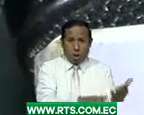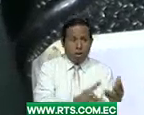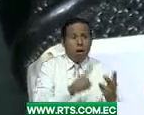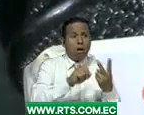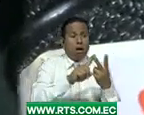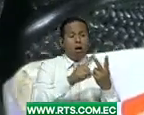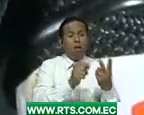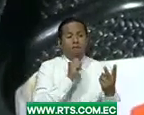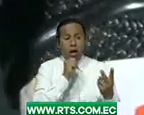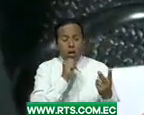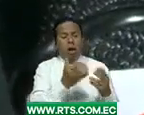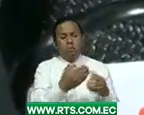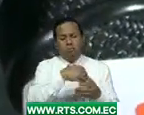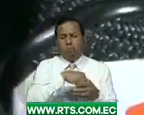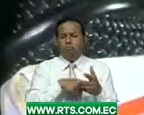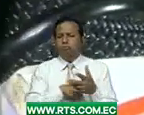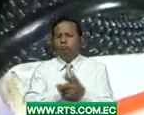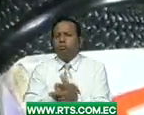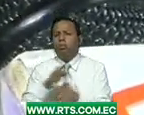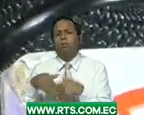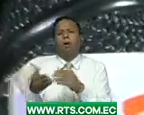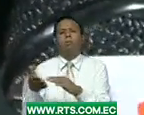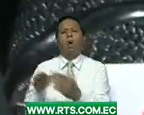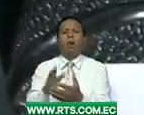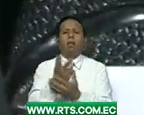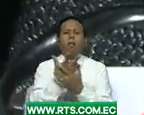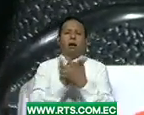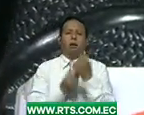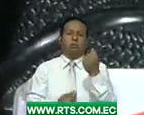agonía. Sí, estaba grave.